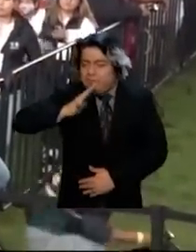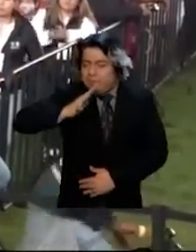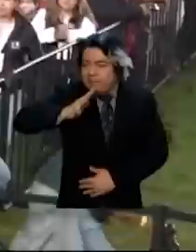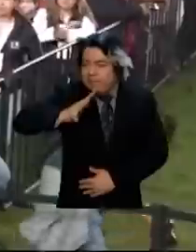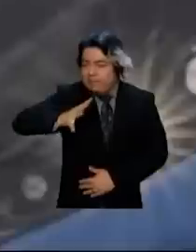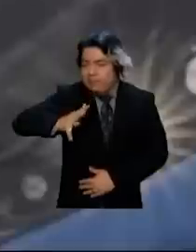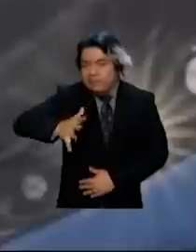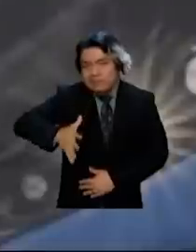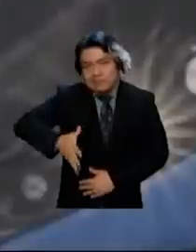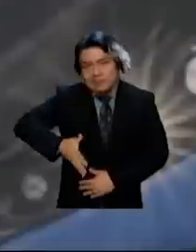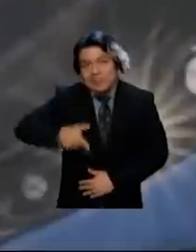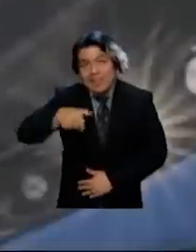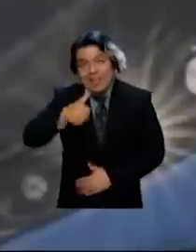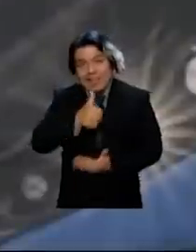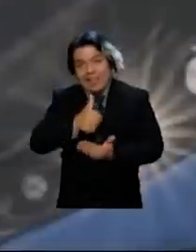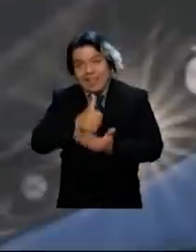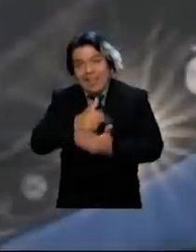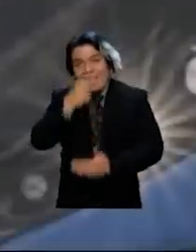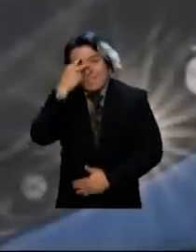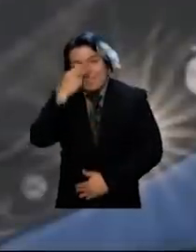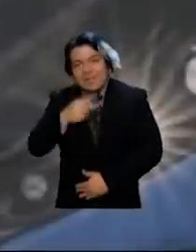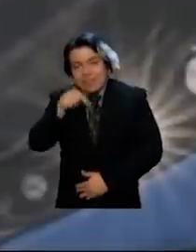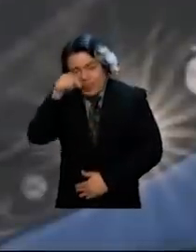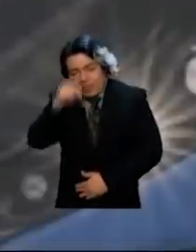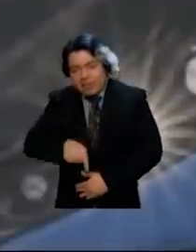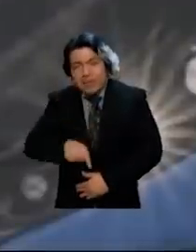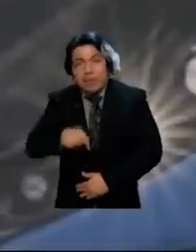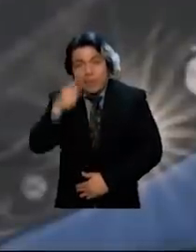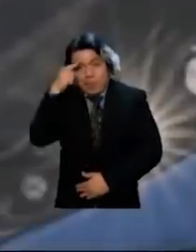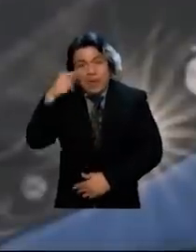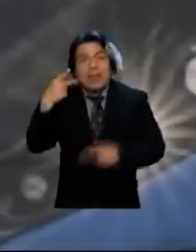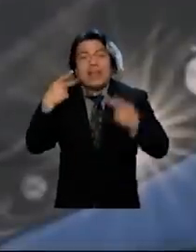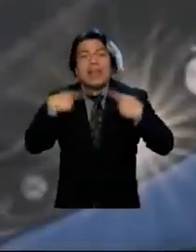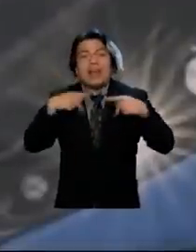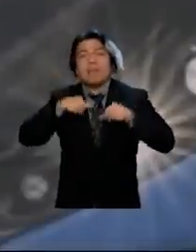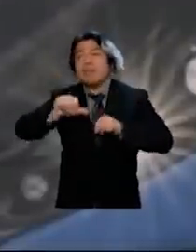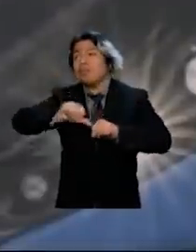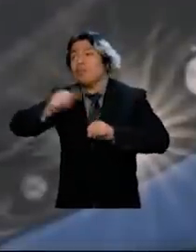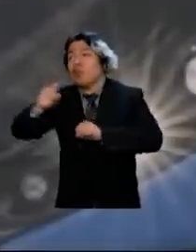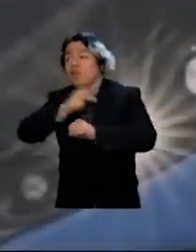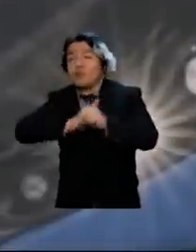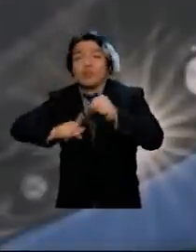obra mexicana de nuestro país para el resto del planeta.